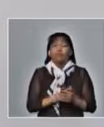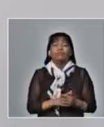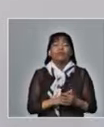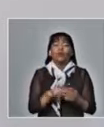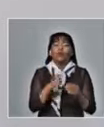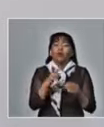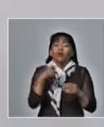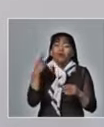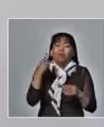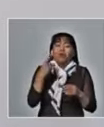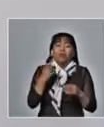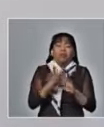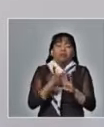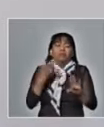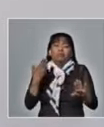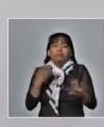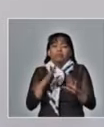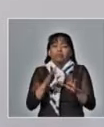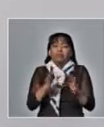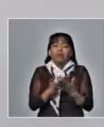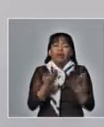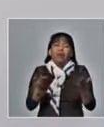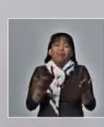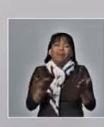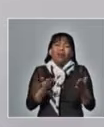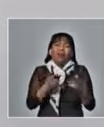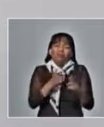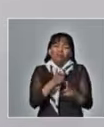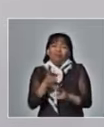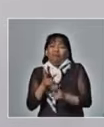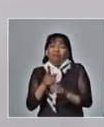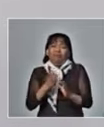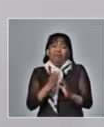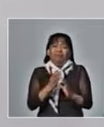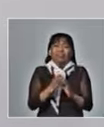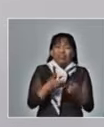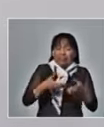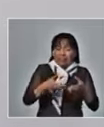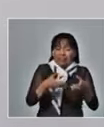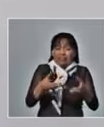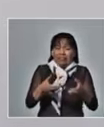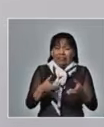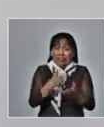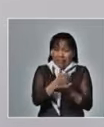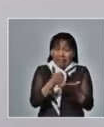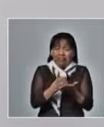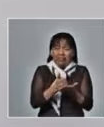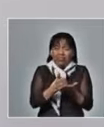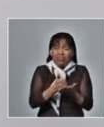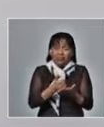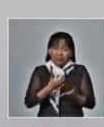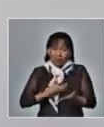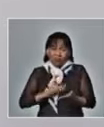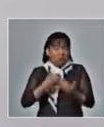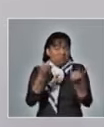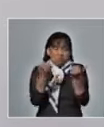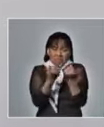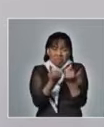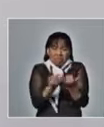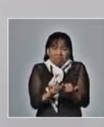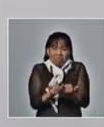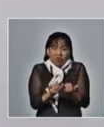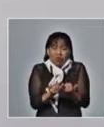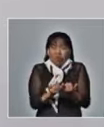no es lo que era antes. Ahora tenemos balaceras en las calles, en pleno centro histórico, incluso en los fraccionamientos de lujo, como sucedió